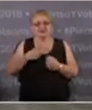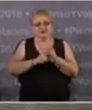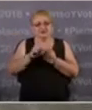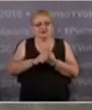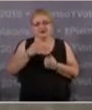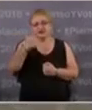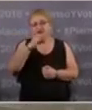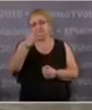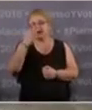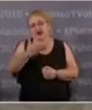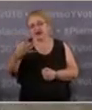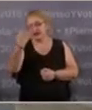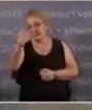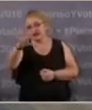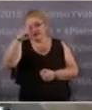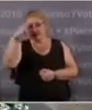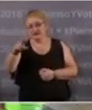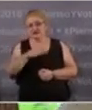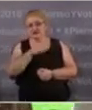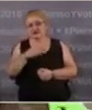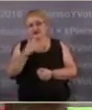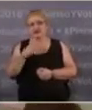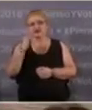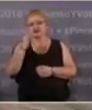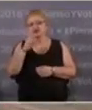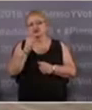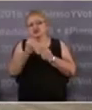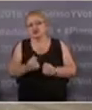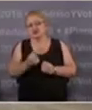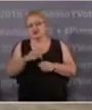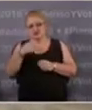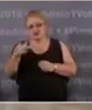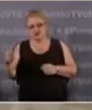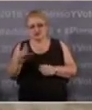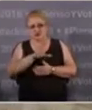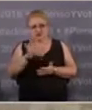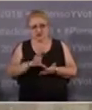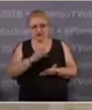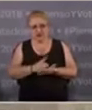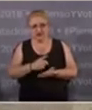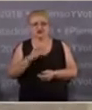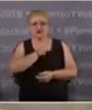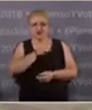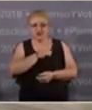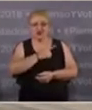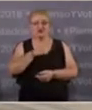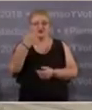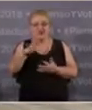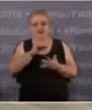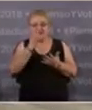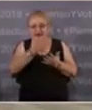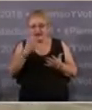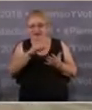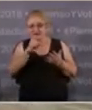7 de cada 10 mexicanos se sienten inseguros en sus ciudades. Solo 3 de cada 100 delitos se denuncian por miedo y